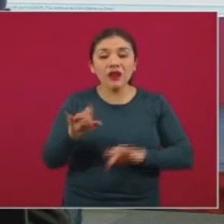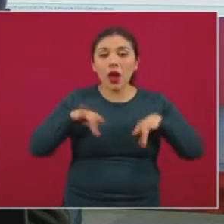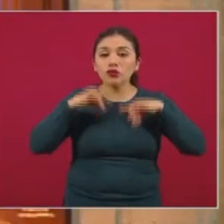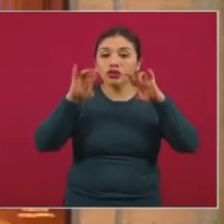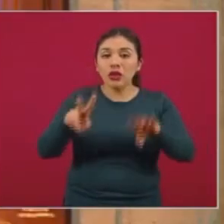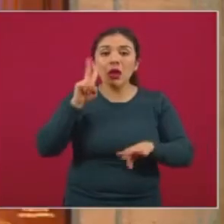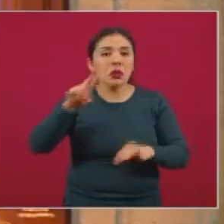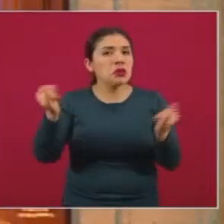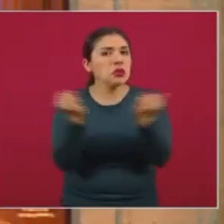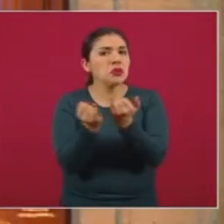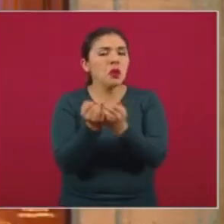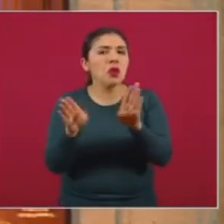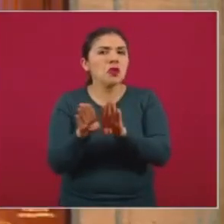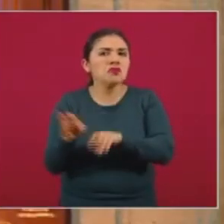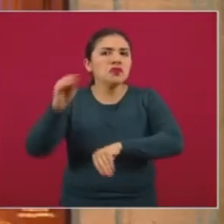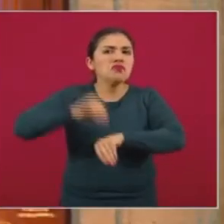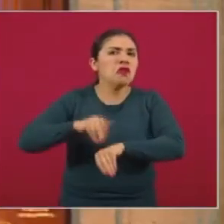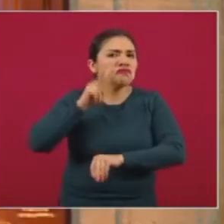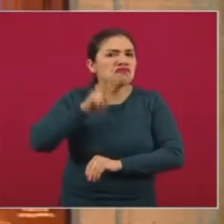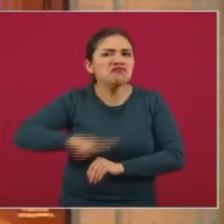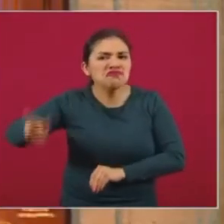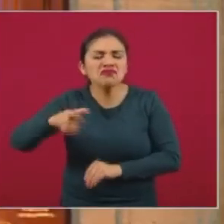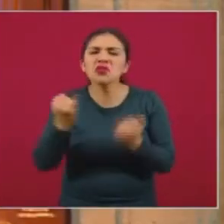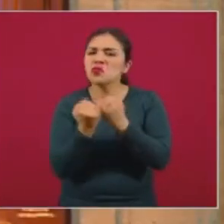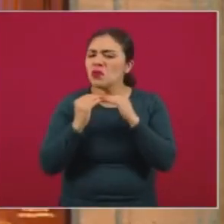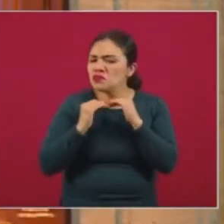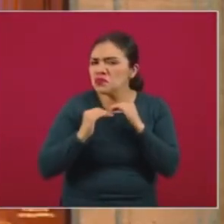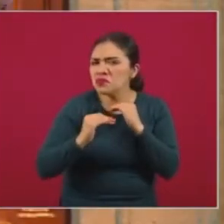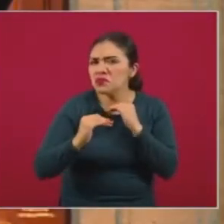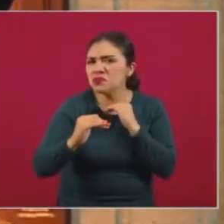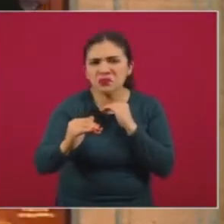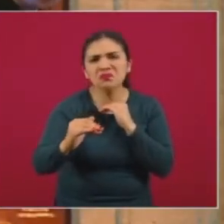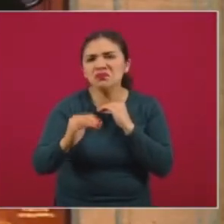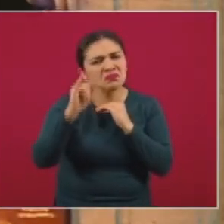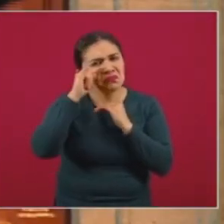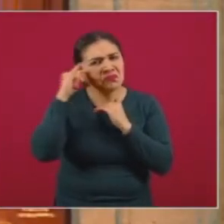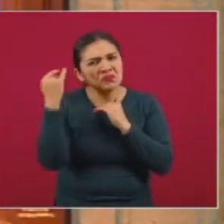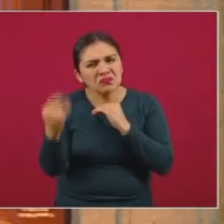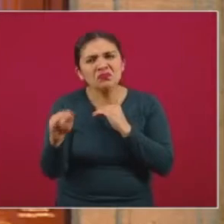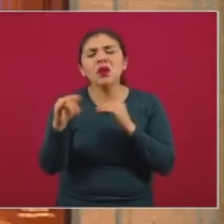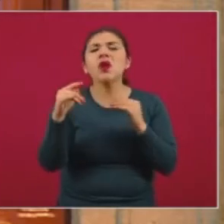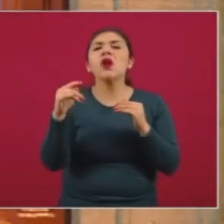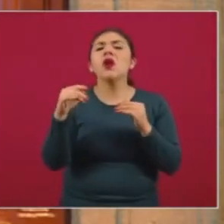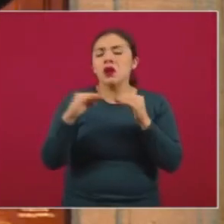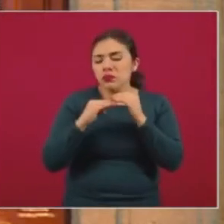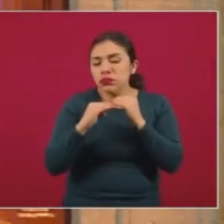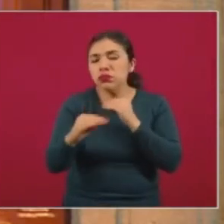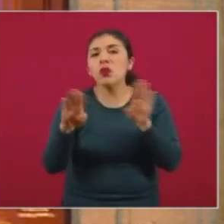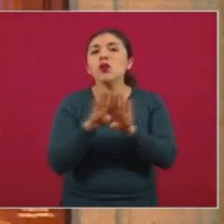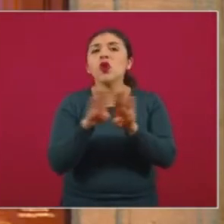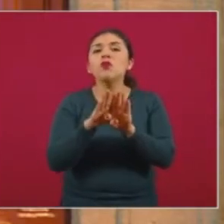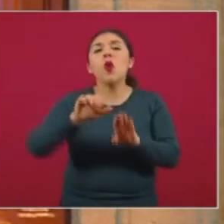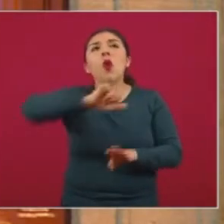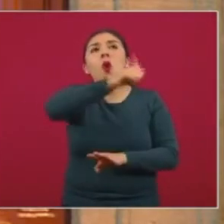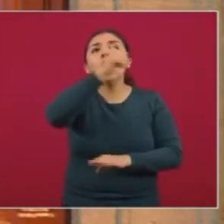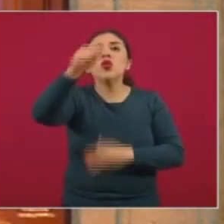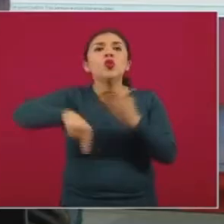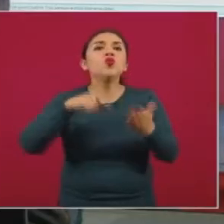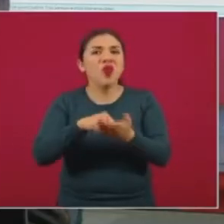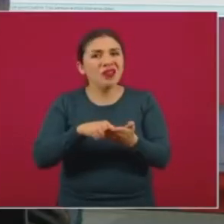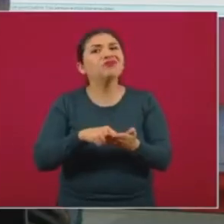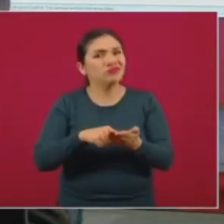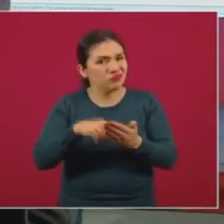manteniendo este comportamiento todavía basal, o al menos basal en comparación pues con las otras regiones que